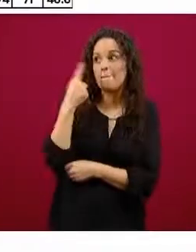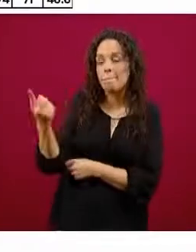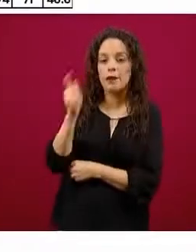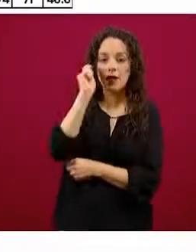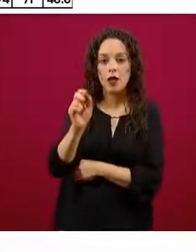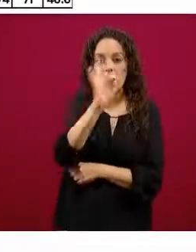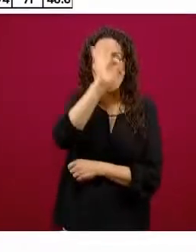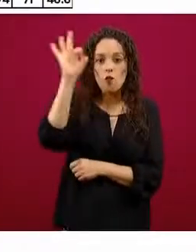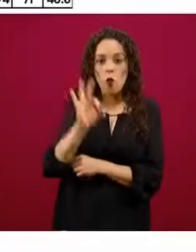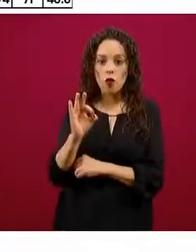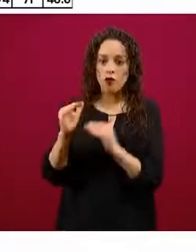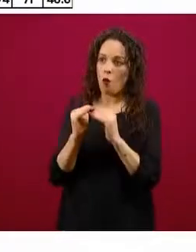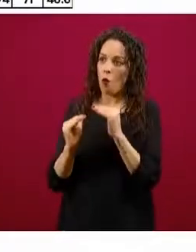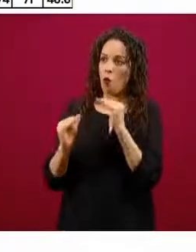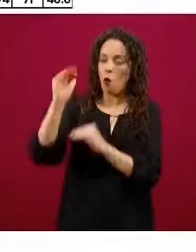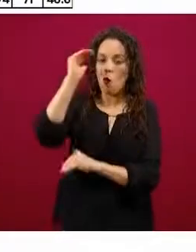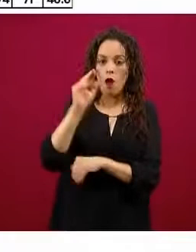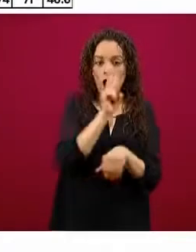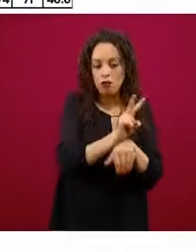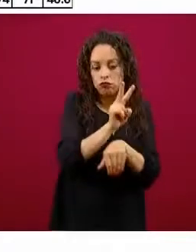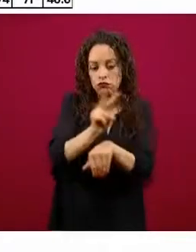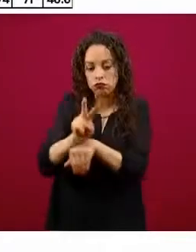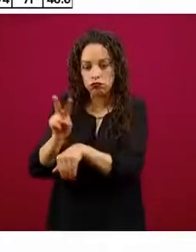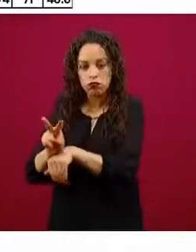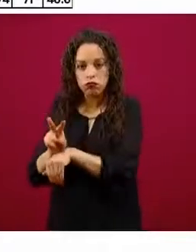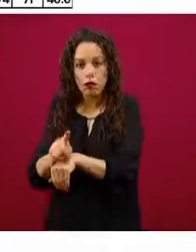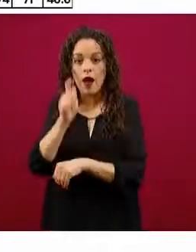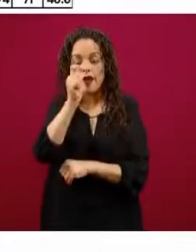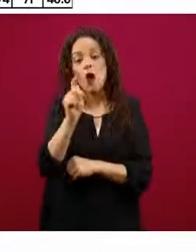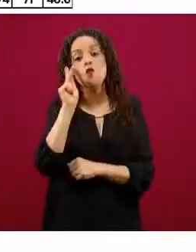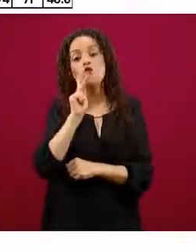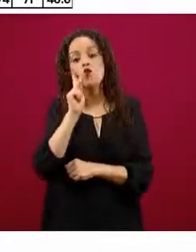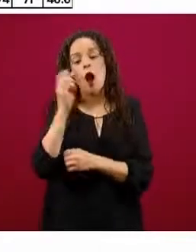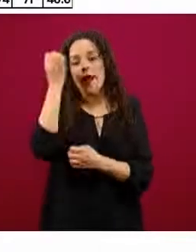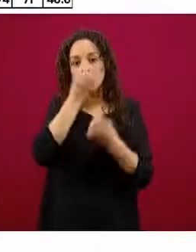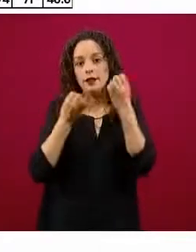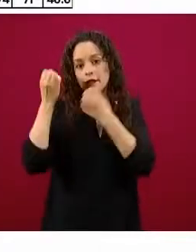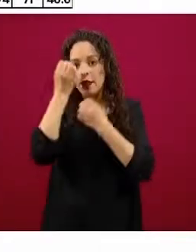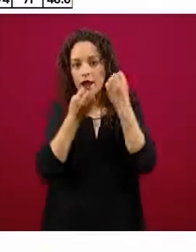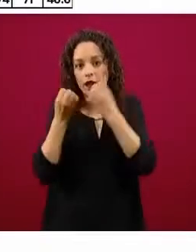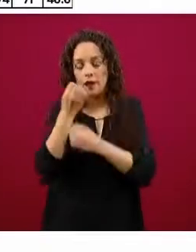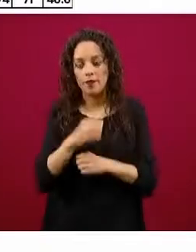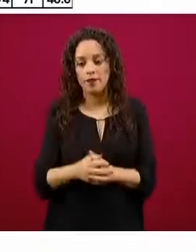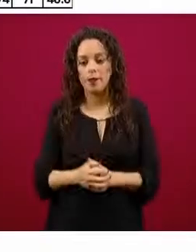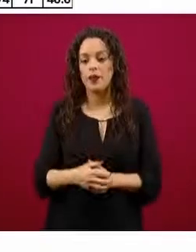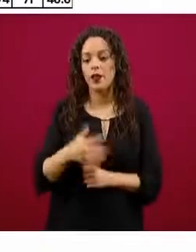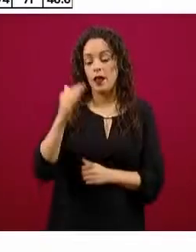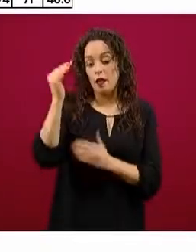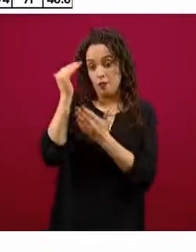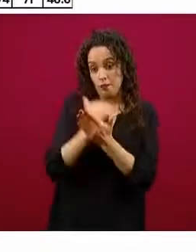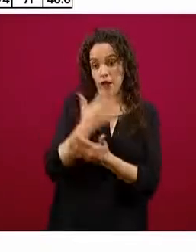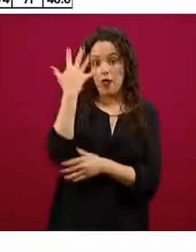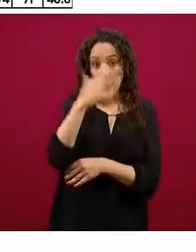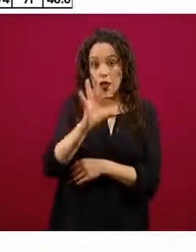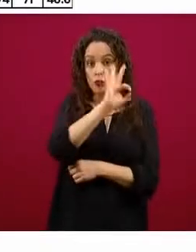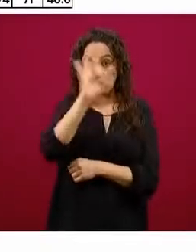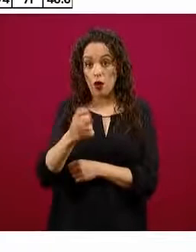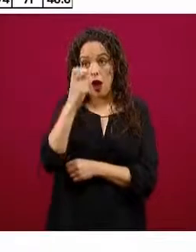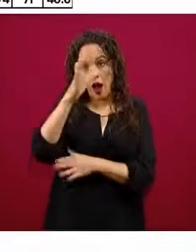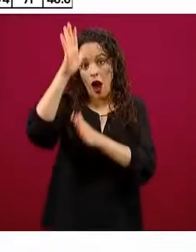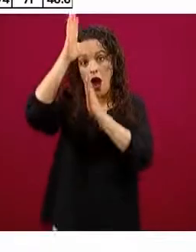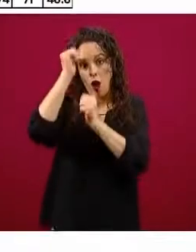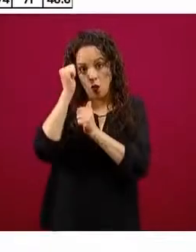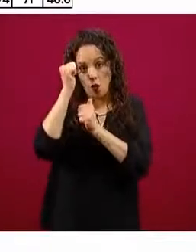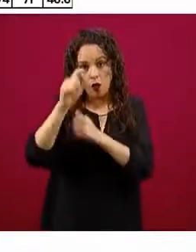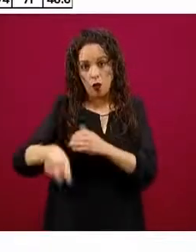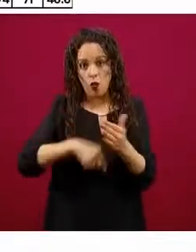muy alto de seguimiento a través del muestreo. Yo sé que el mínimo era el 10%, ese fue el acuerdo sectorial,